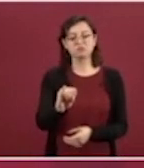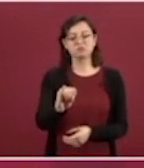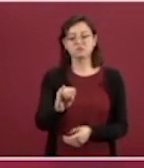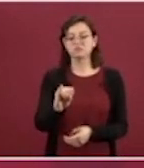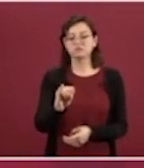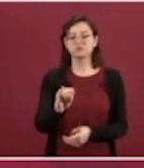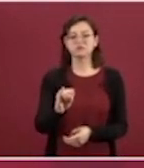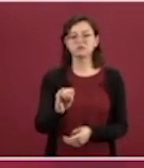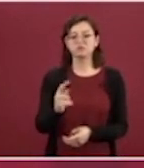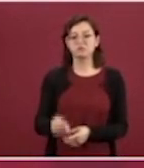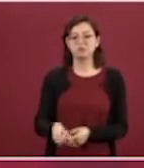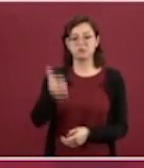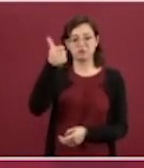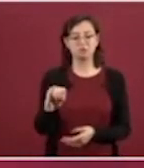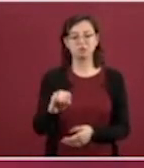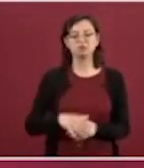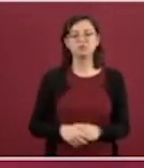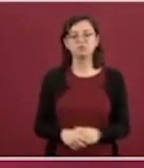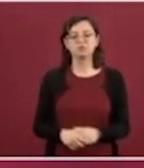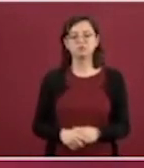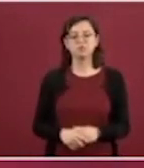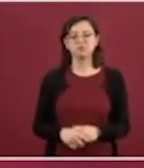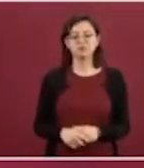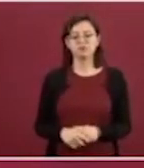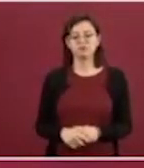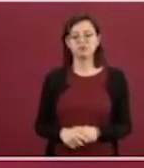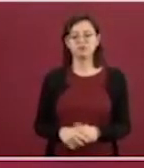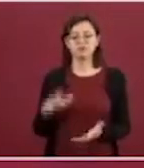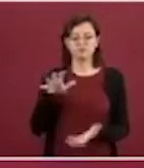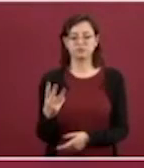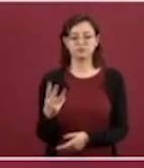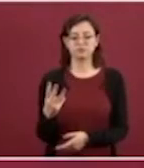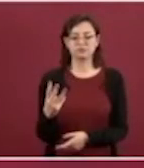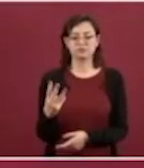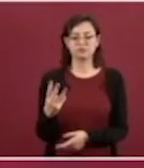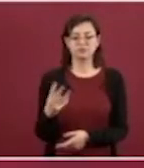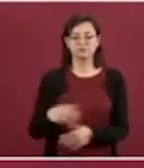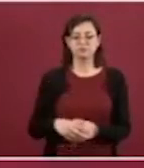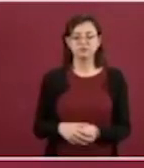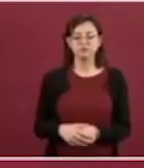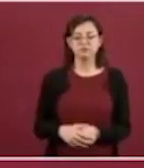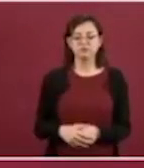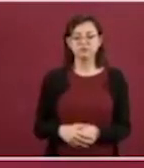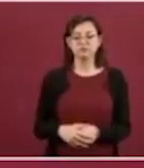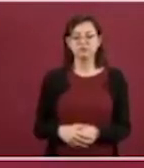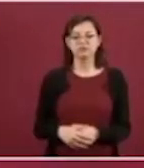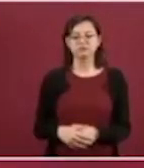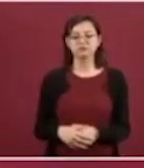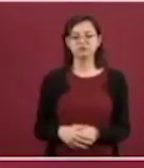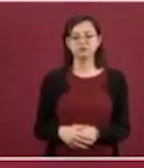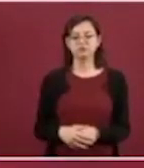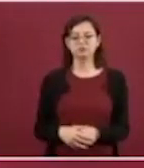ahí se aprobó por primera vez, se tuvo mayoría, porque hubo un partido que